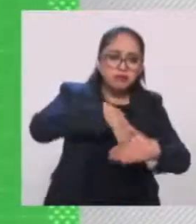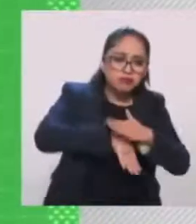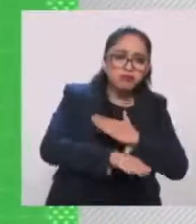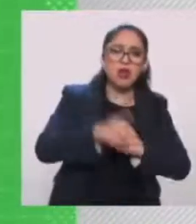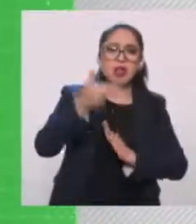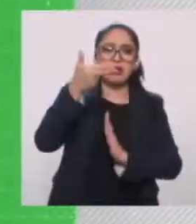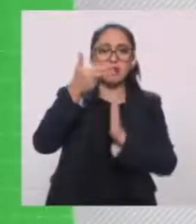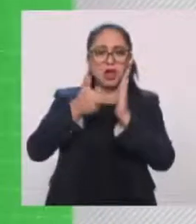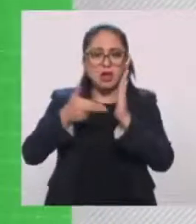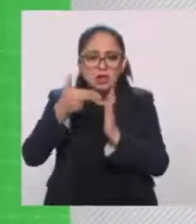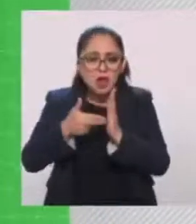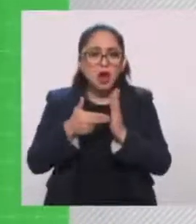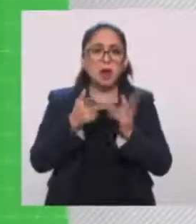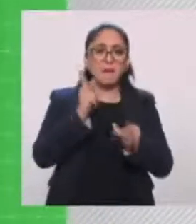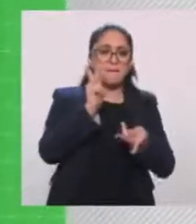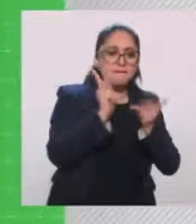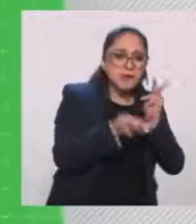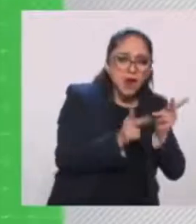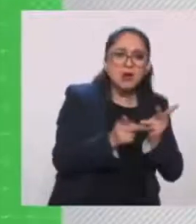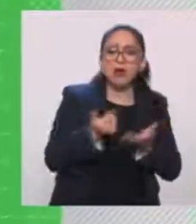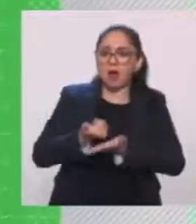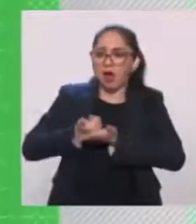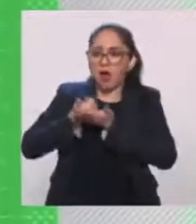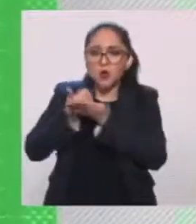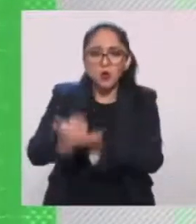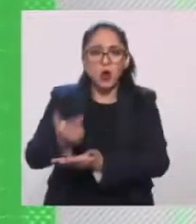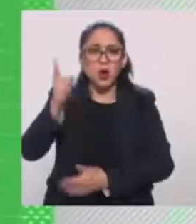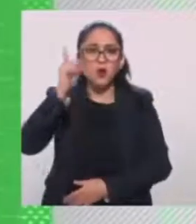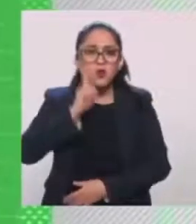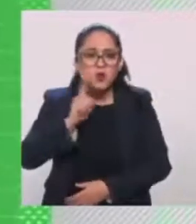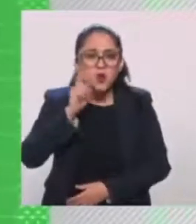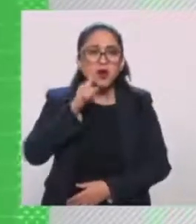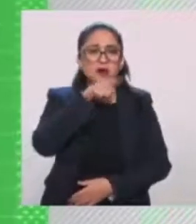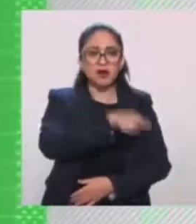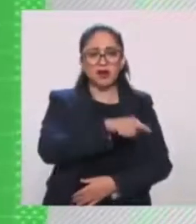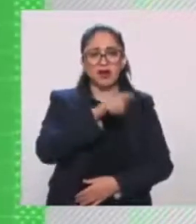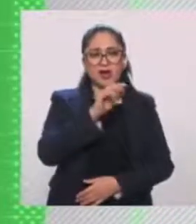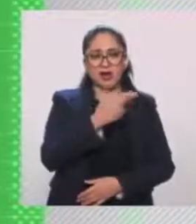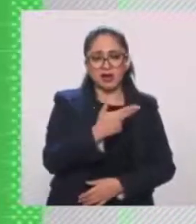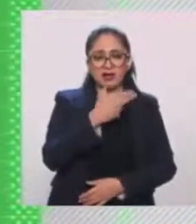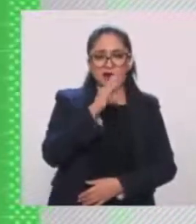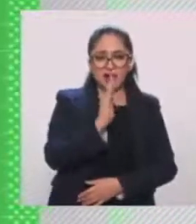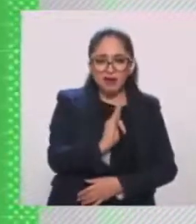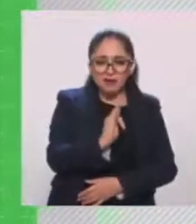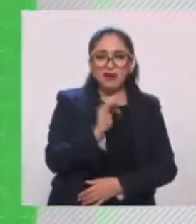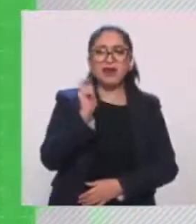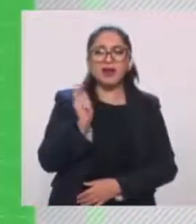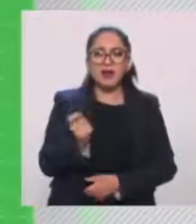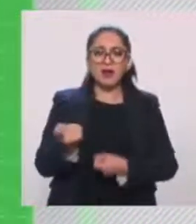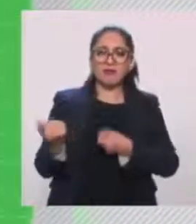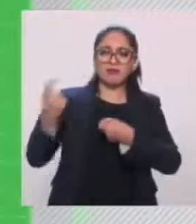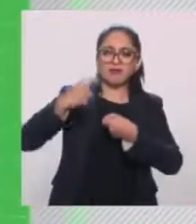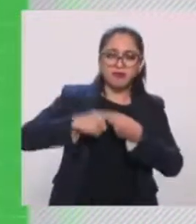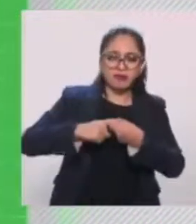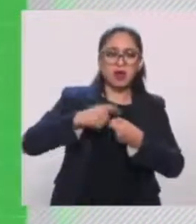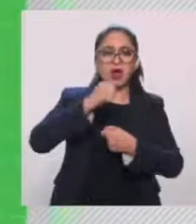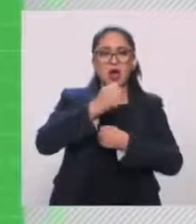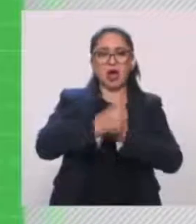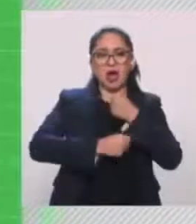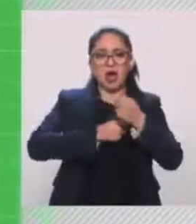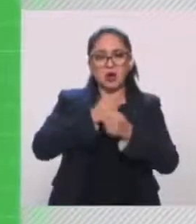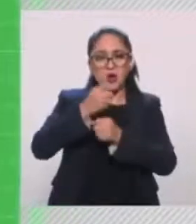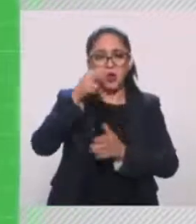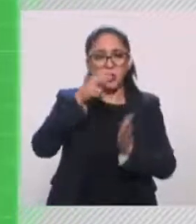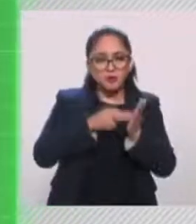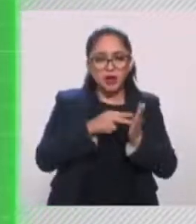pláticas, ahí empoderamos a las mujeres, tenemos un video con HF, yo soy aliada de HF en el año 2000, HF